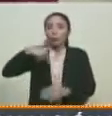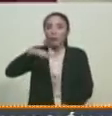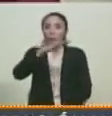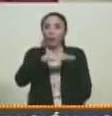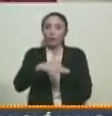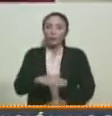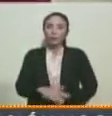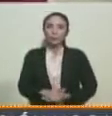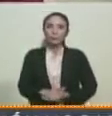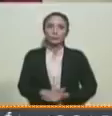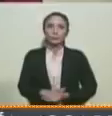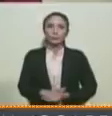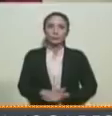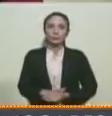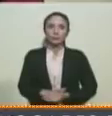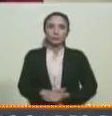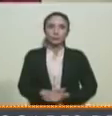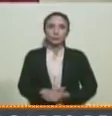termina de nacer.